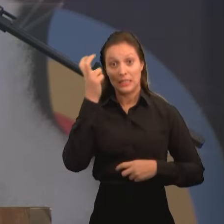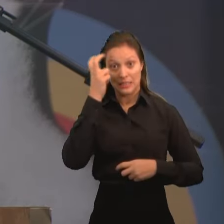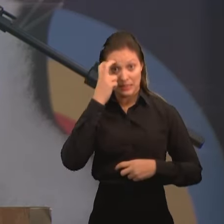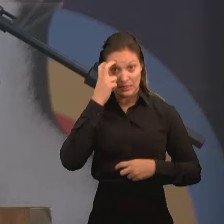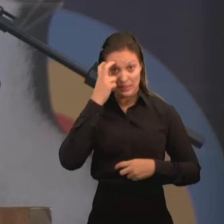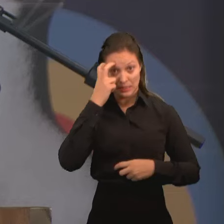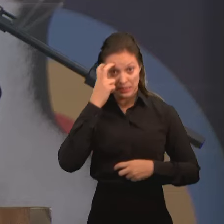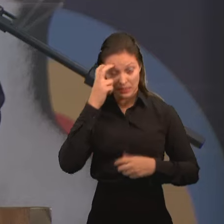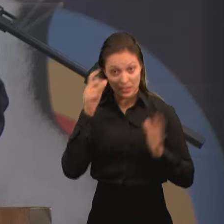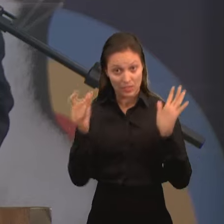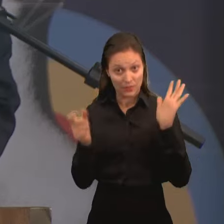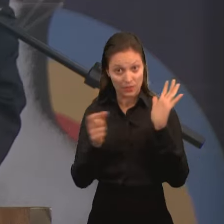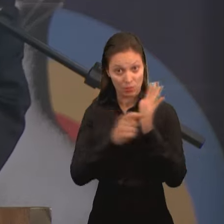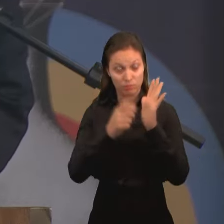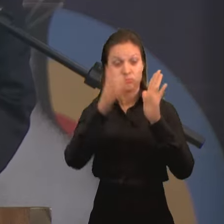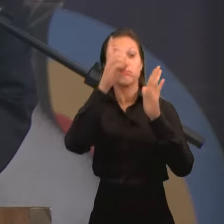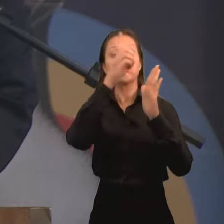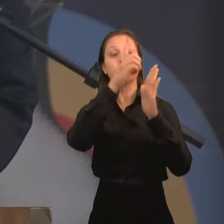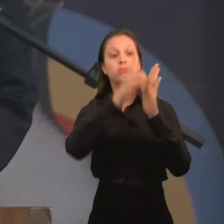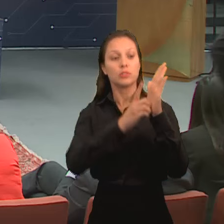artificial, derechos y democracia.